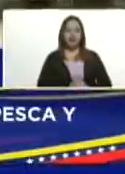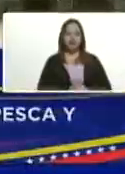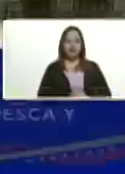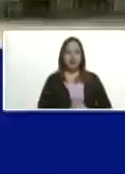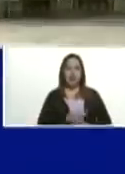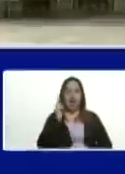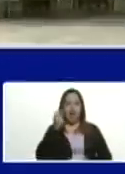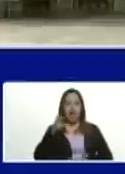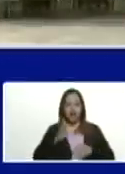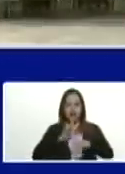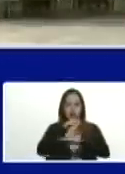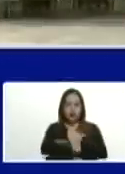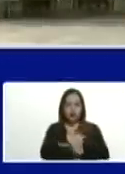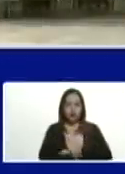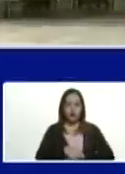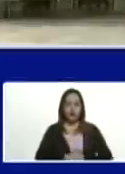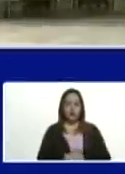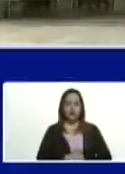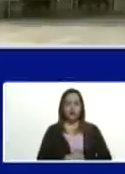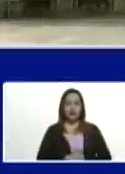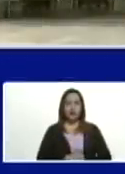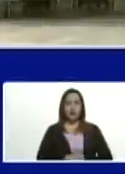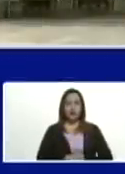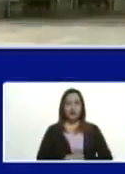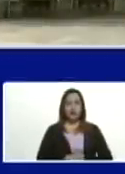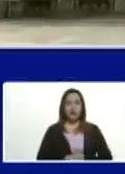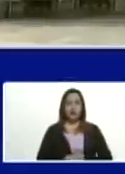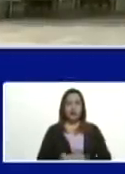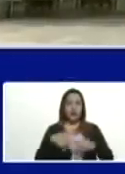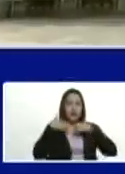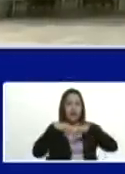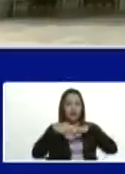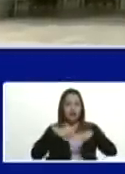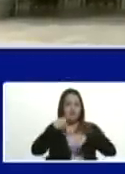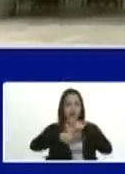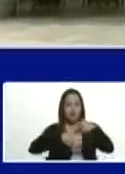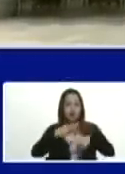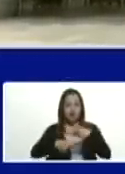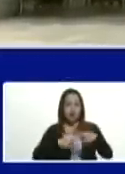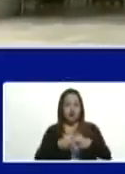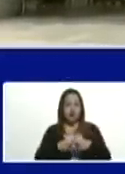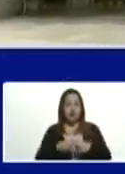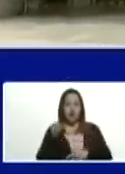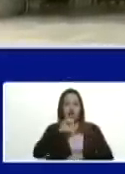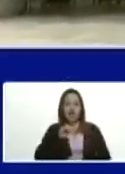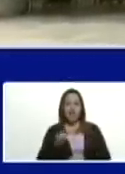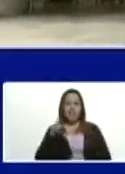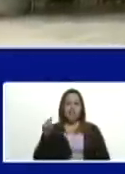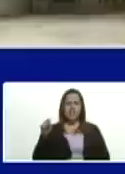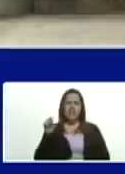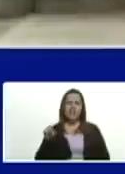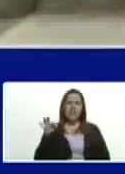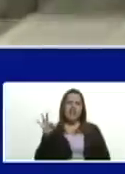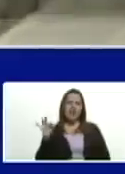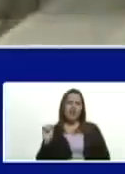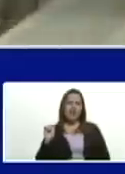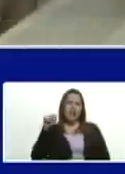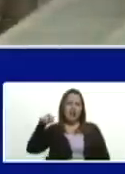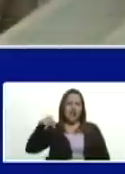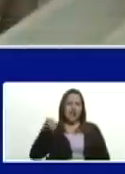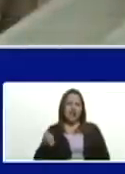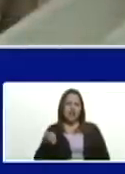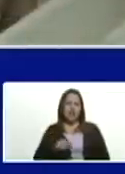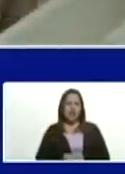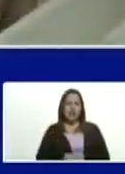Héctor Rodríguez Castro, precisamente en la planta procesadora Stephanie, en el sector Hacienda